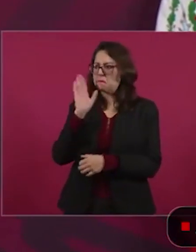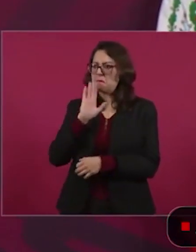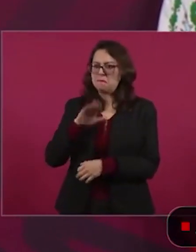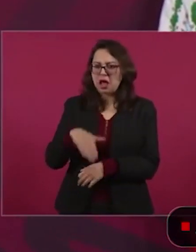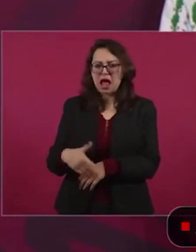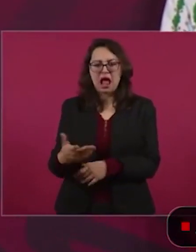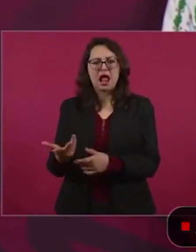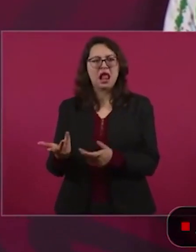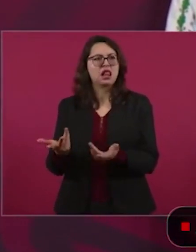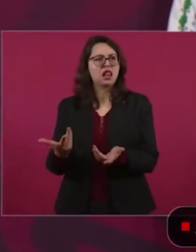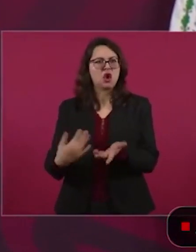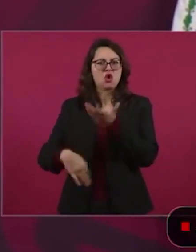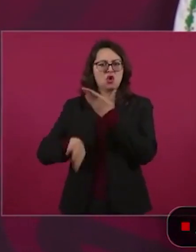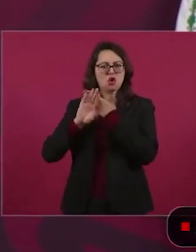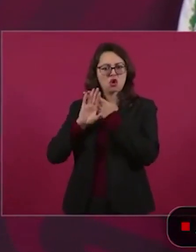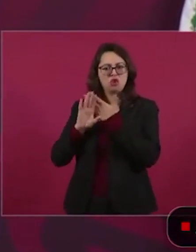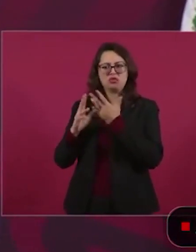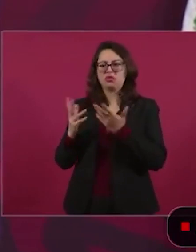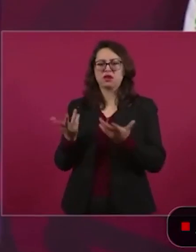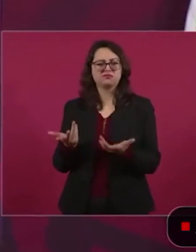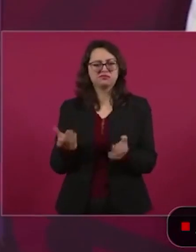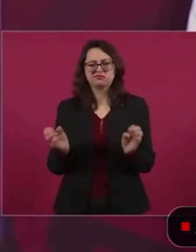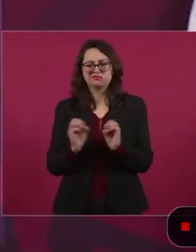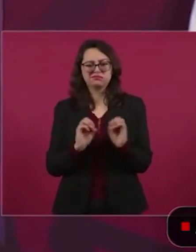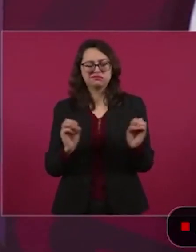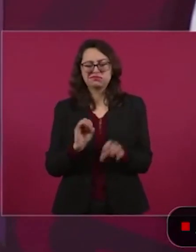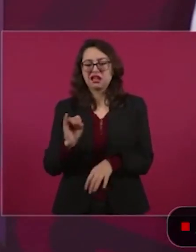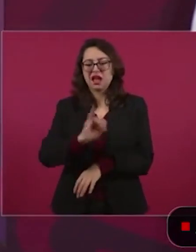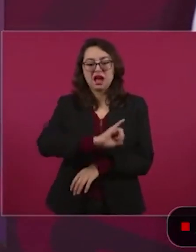eh en contra del gobierno